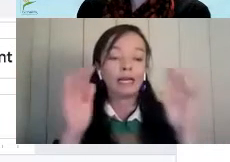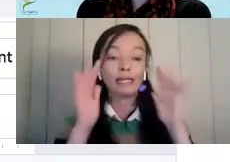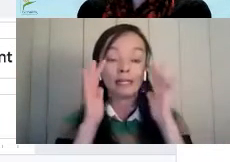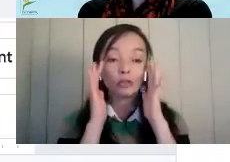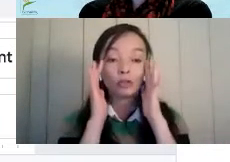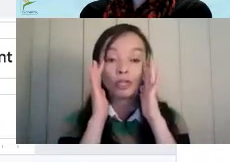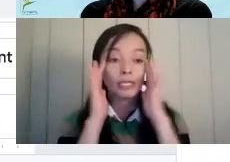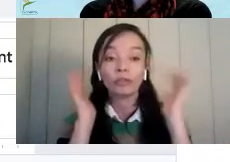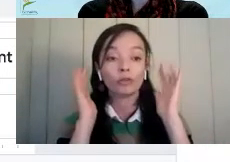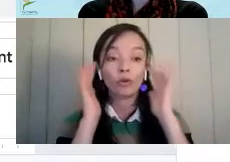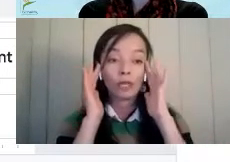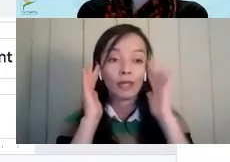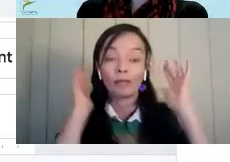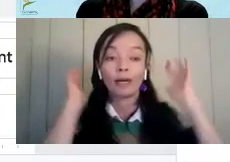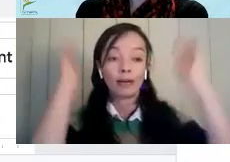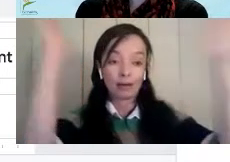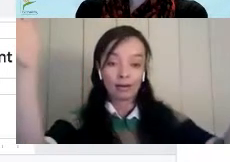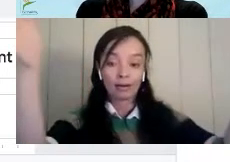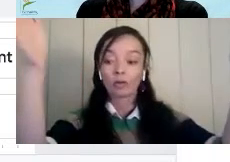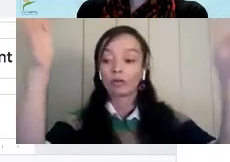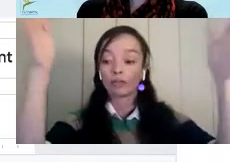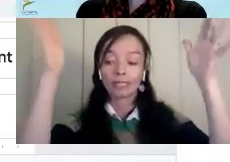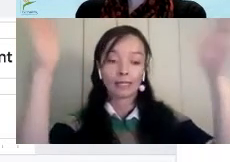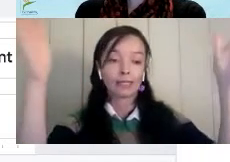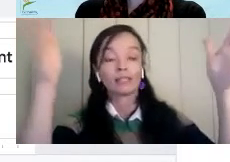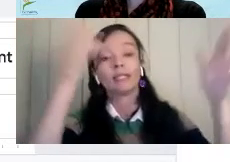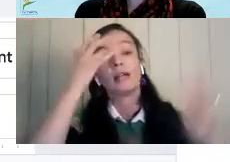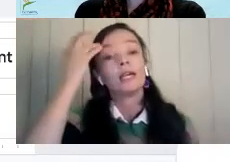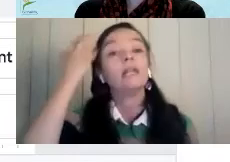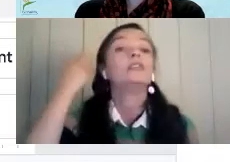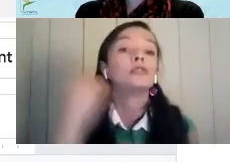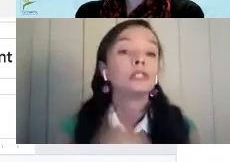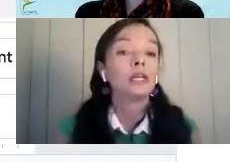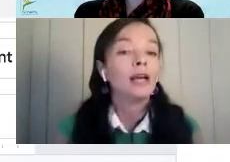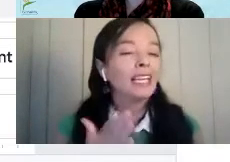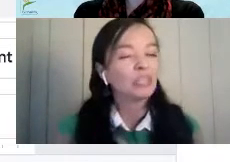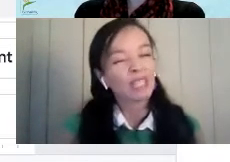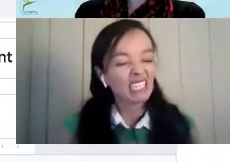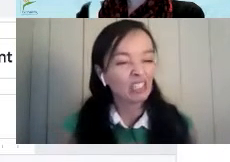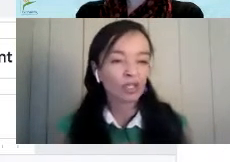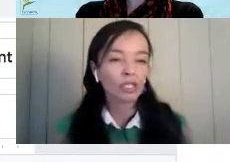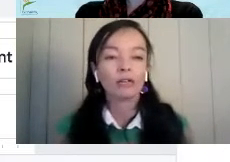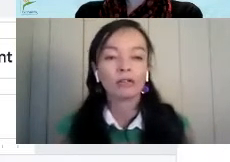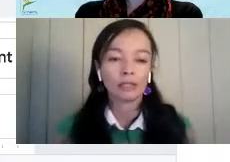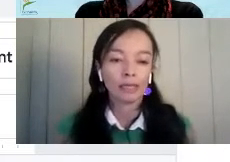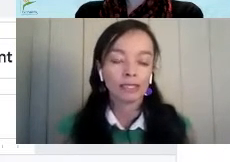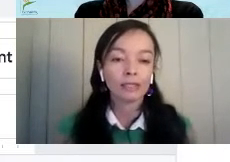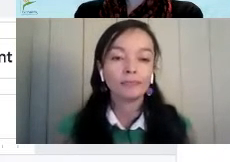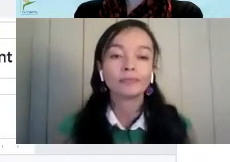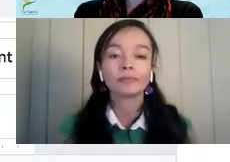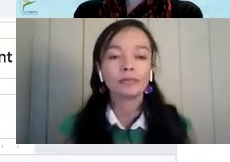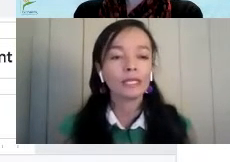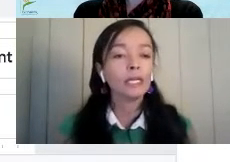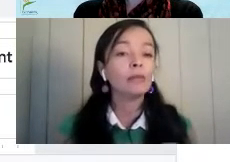pero los ojos del niño no le dan para reconocer a esa distancia. Entonces, hay que esperar de los tres a los seis meses